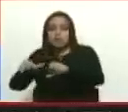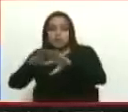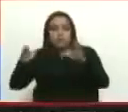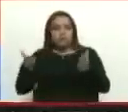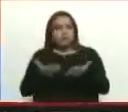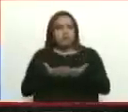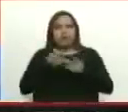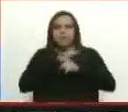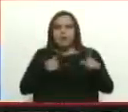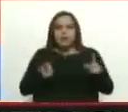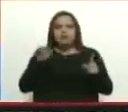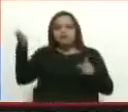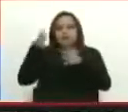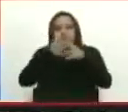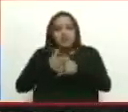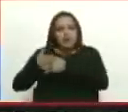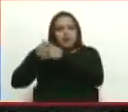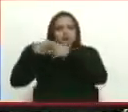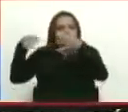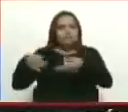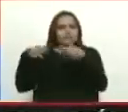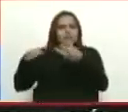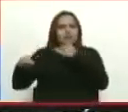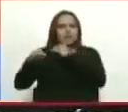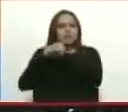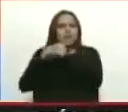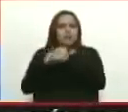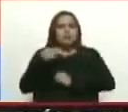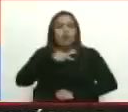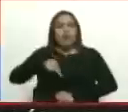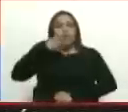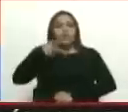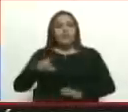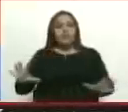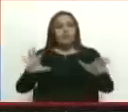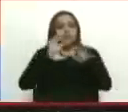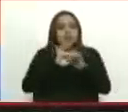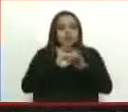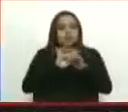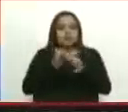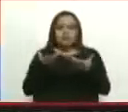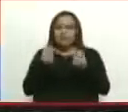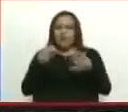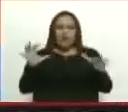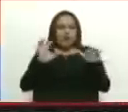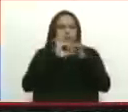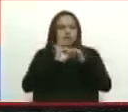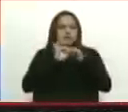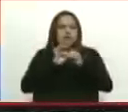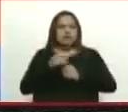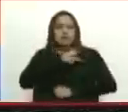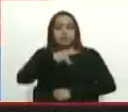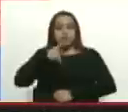Pero el imperialismo es así, opera pues, opera. Tenemos que estar unidos, muy unidos